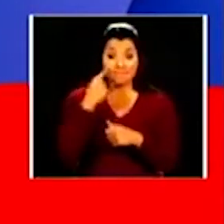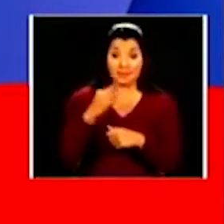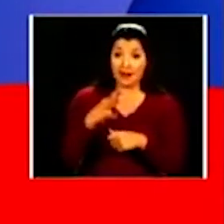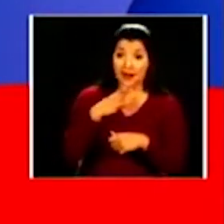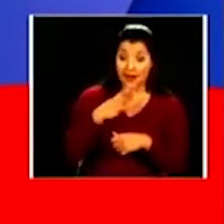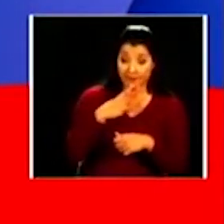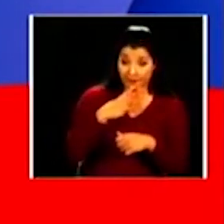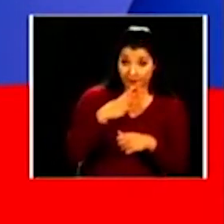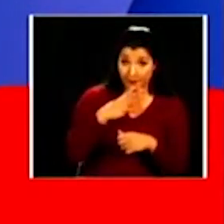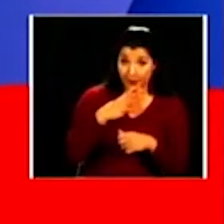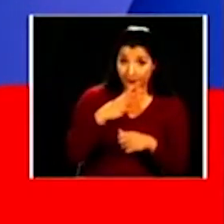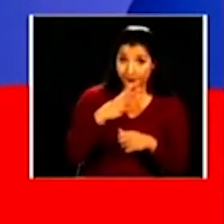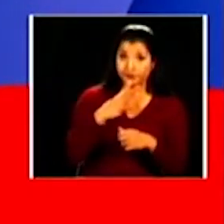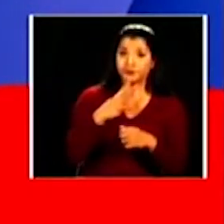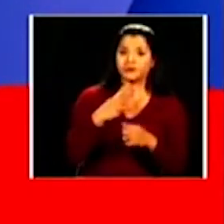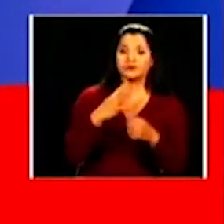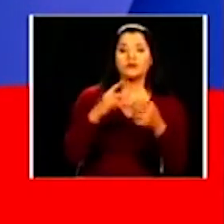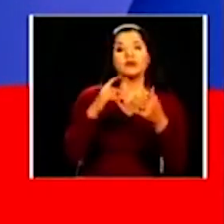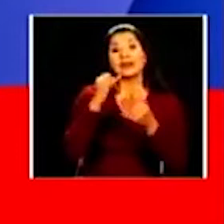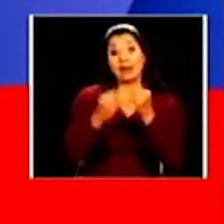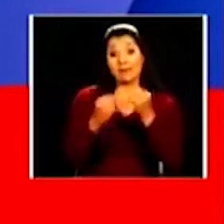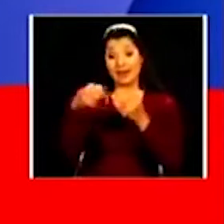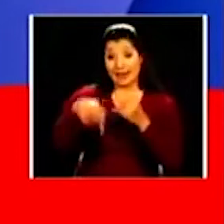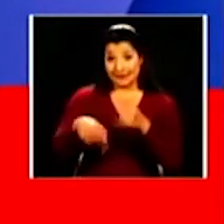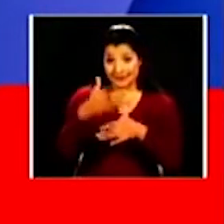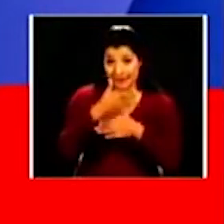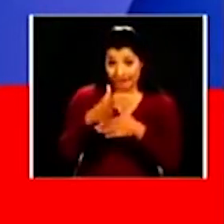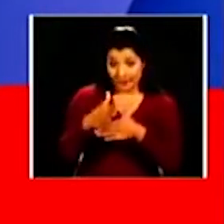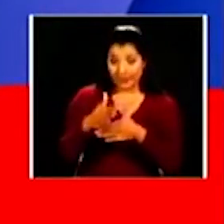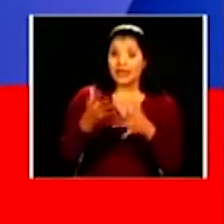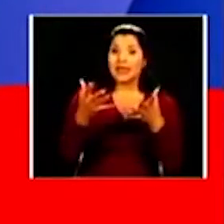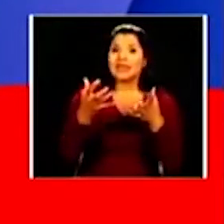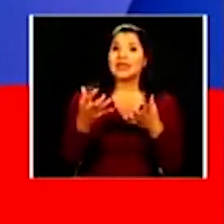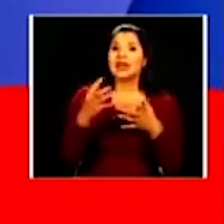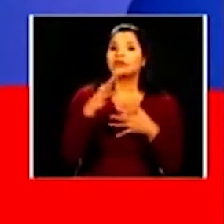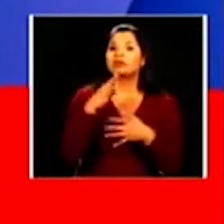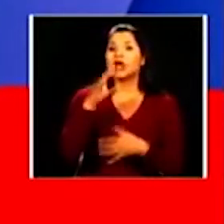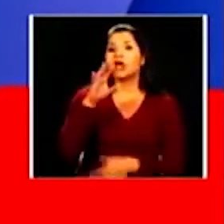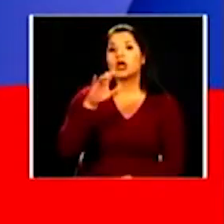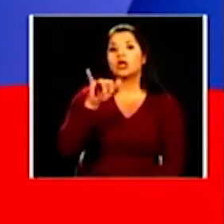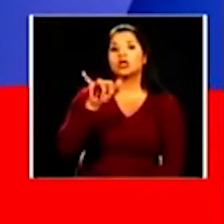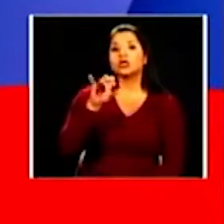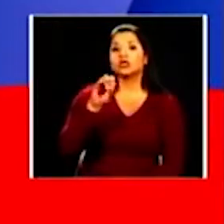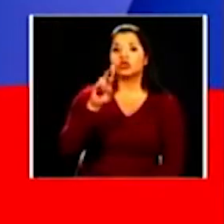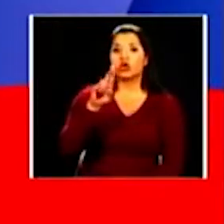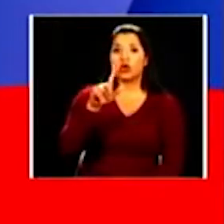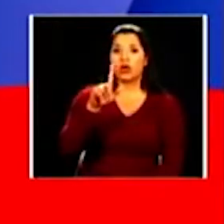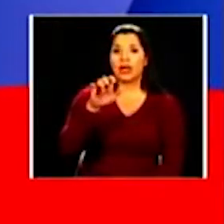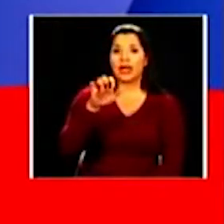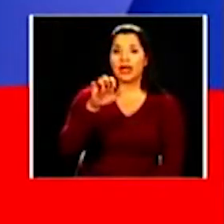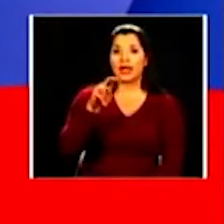hace en representación de la provincia de San José, doña Yorleni Sotela, desde Acerrí.